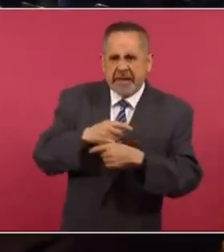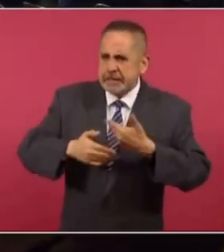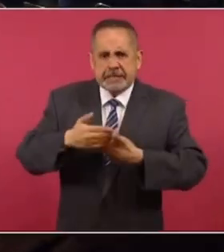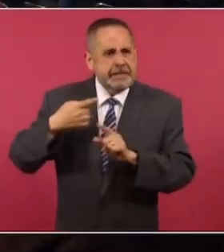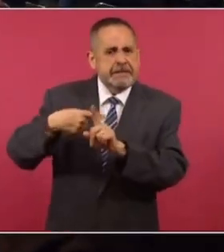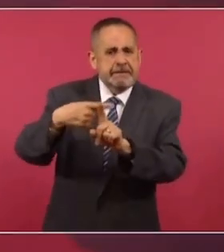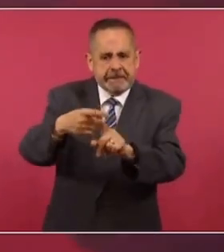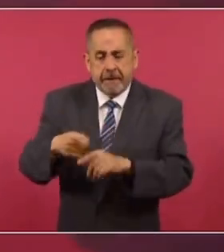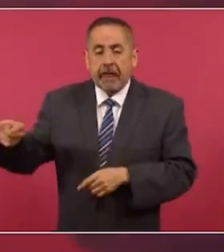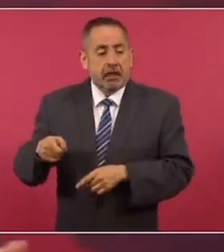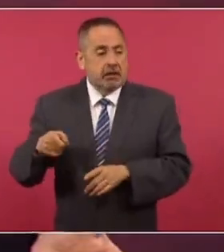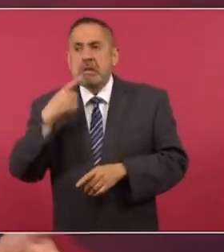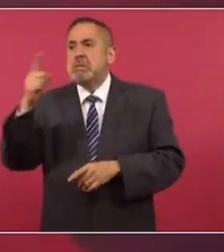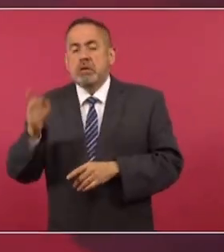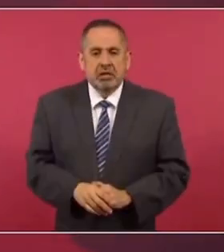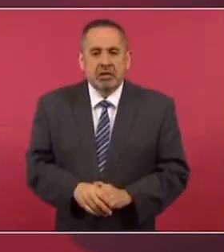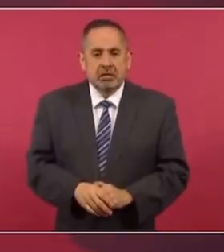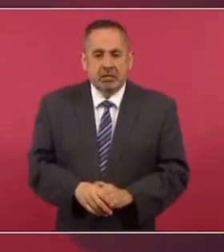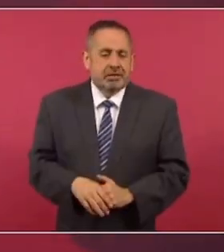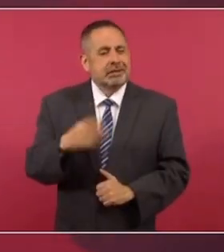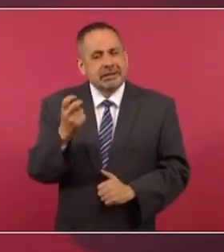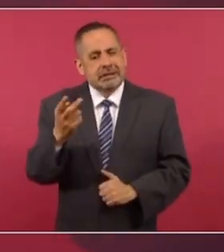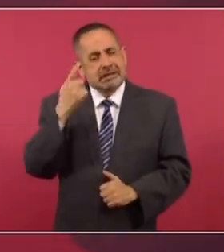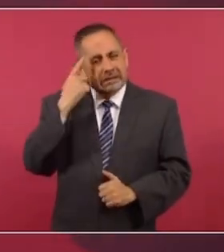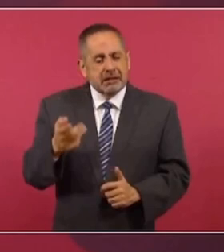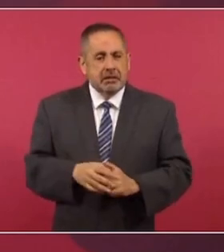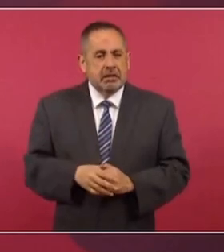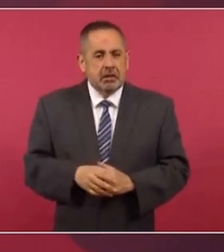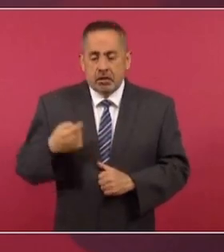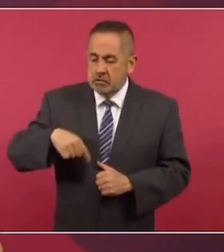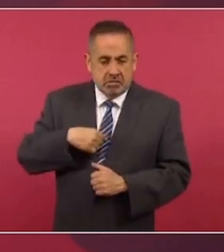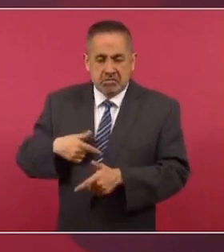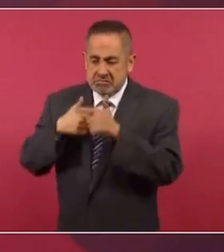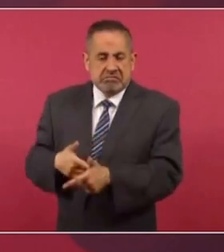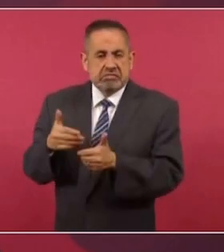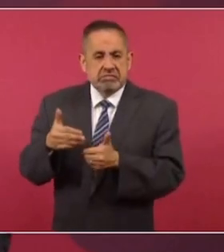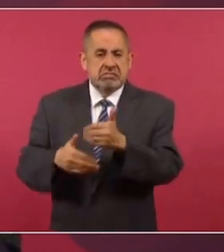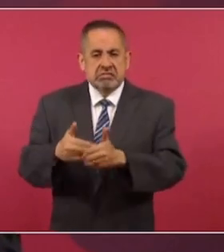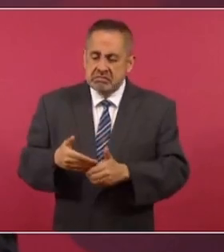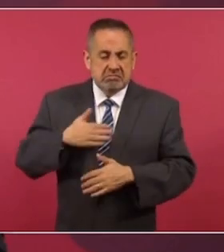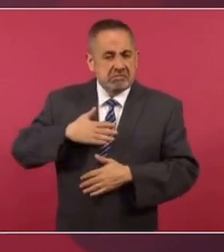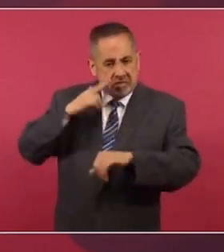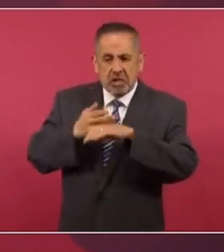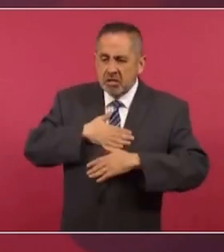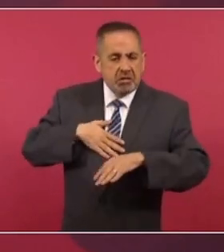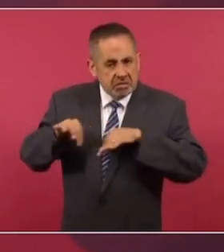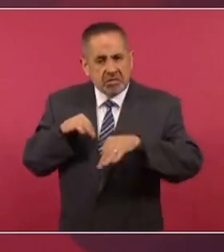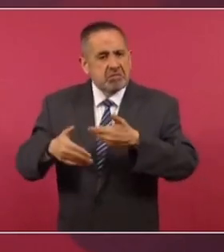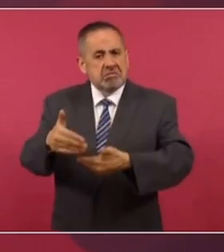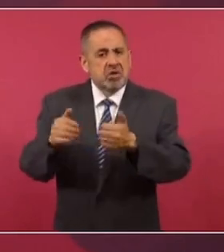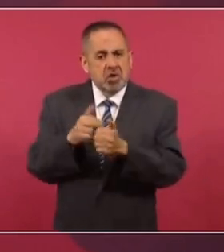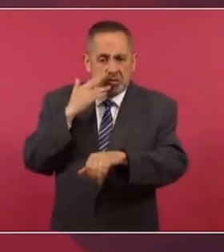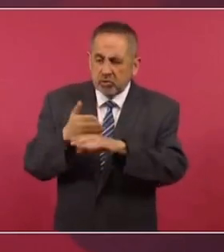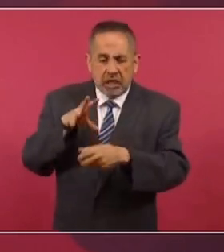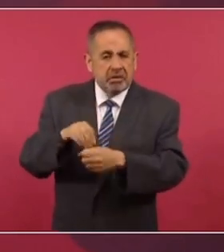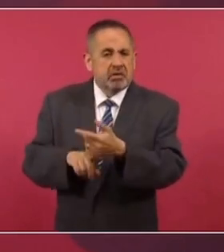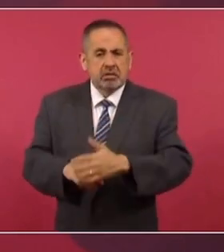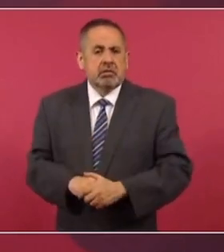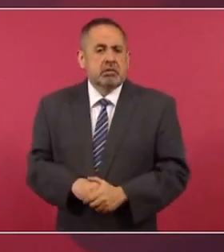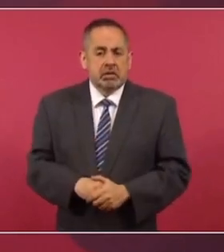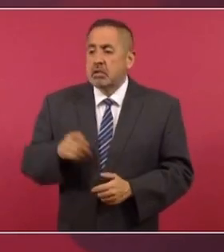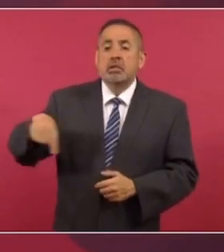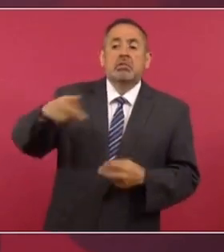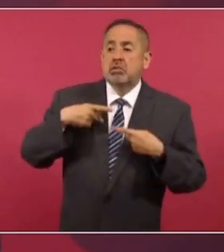trata de gobiernos conservadores, guardan silencio. Entonces, nosotros vamos a seguir haciendo nuestro trabajo de manera responsable